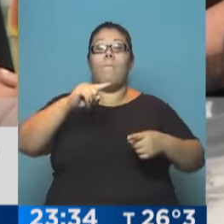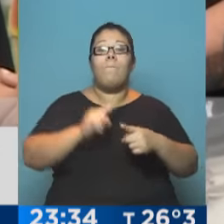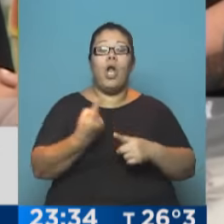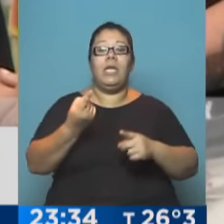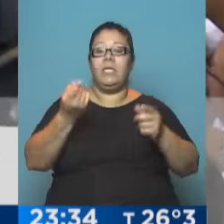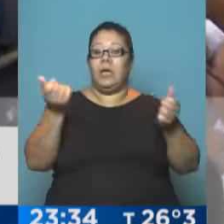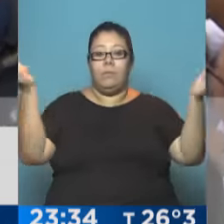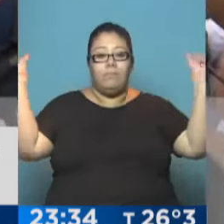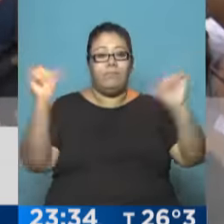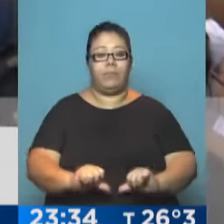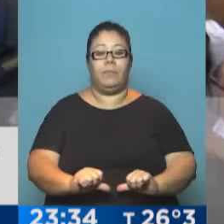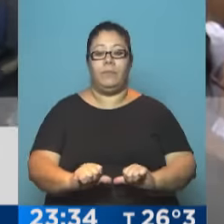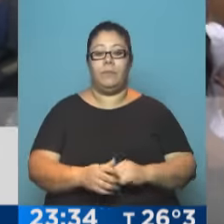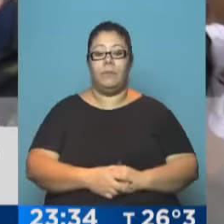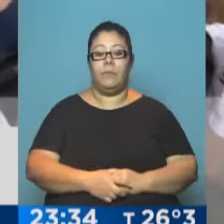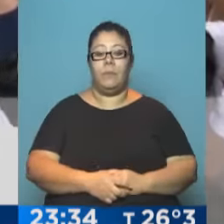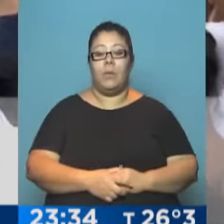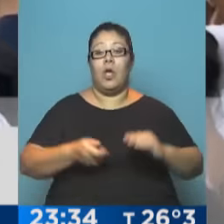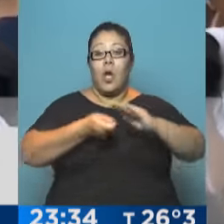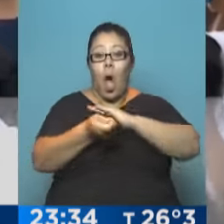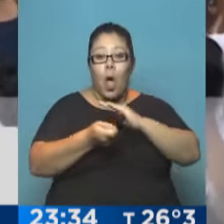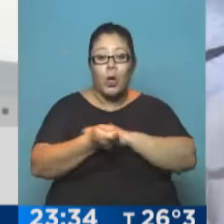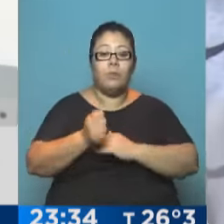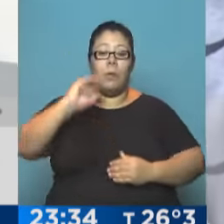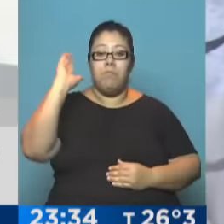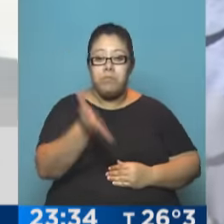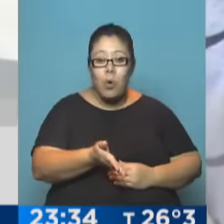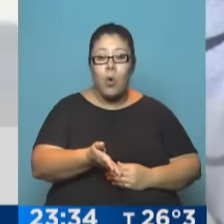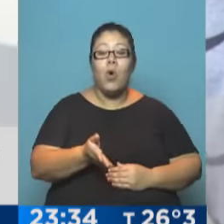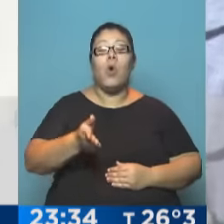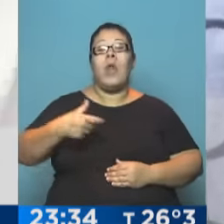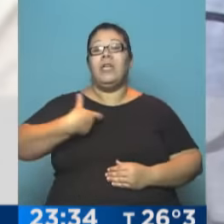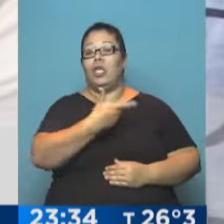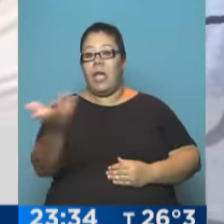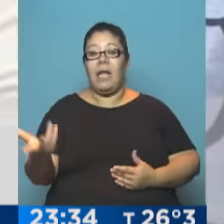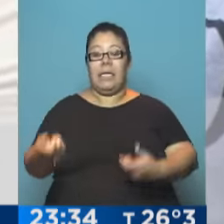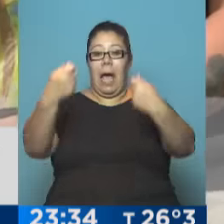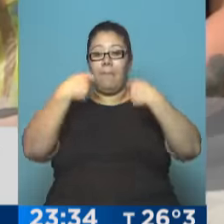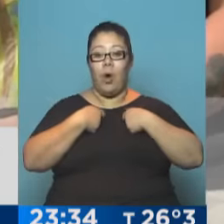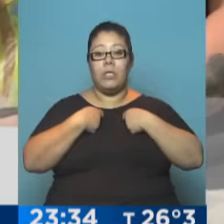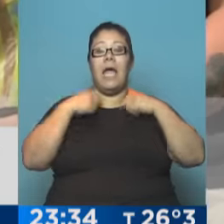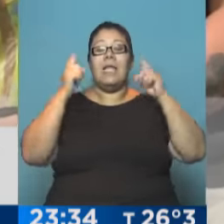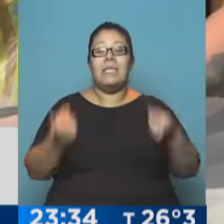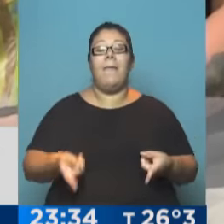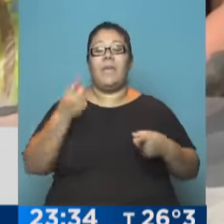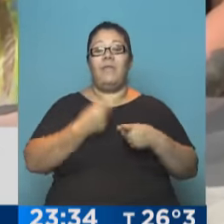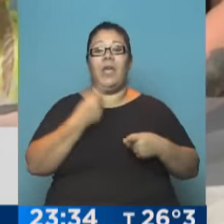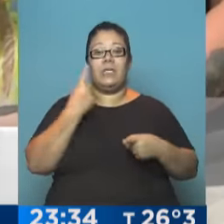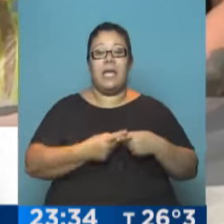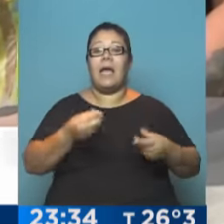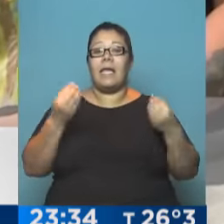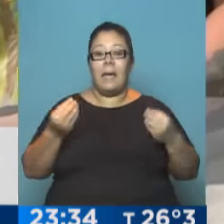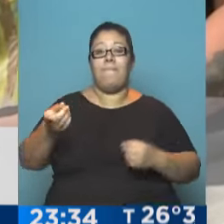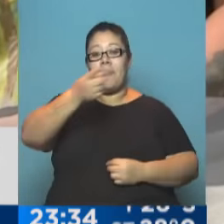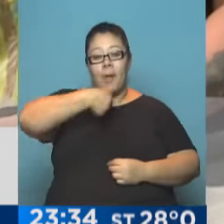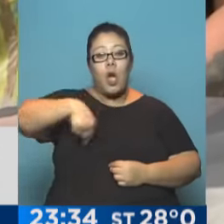sin corruptos sueltos, se celebra tener una sociedad que nos acompaña y se celebra sobre todo que le